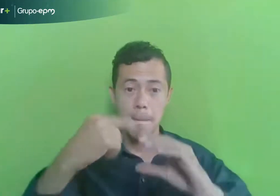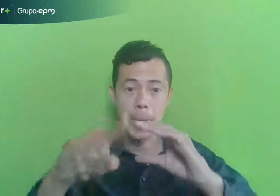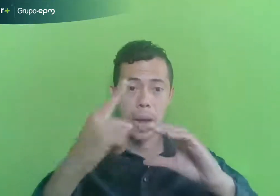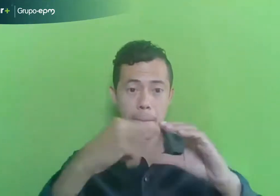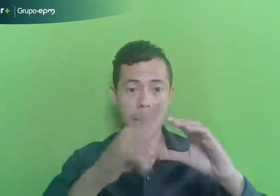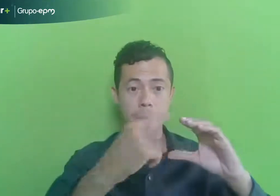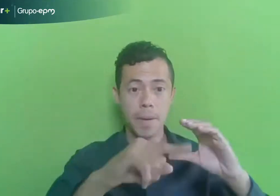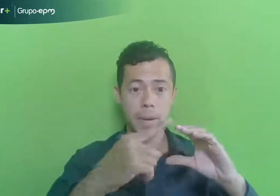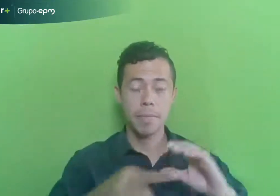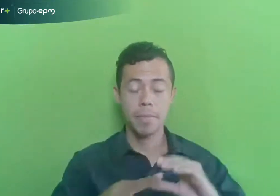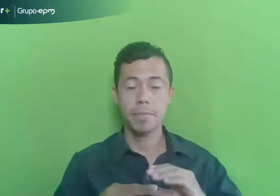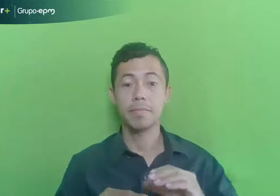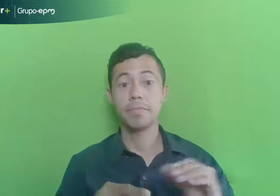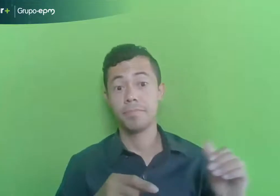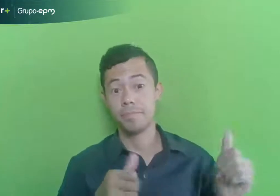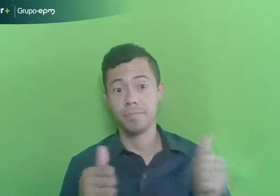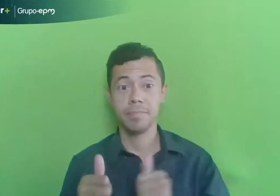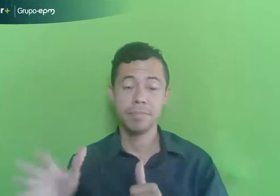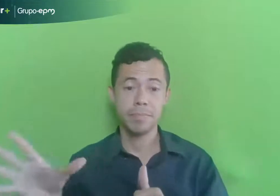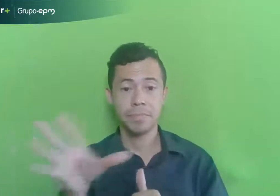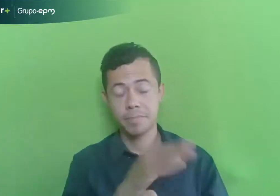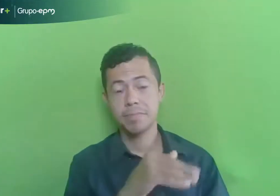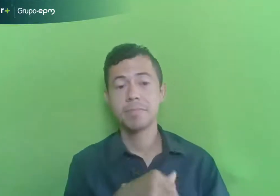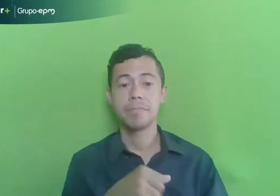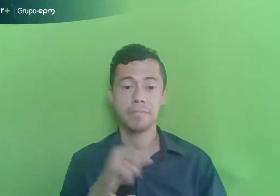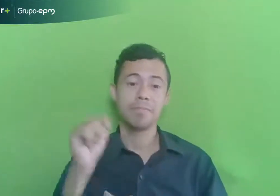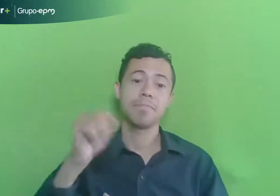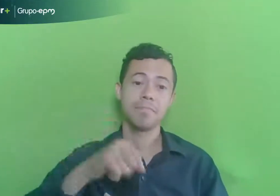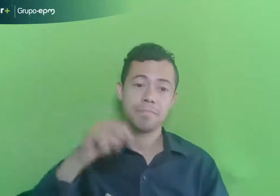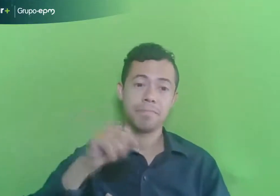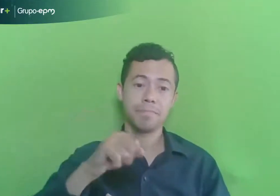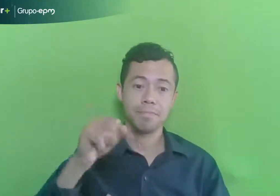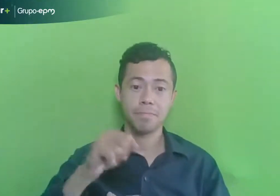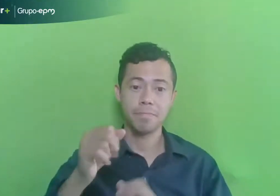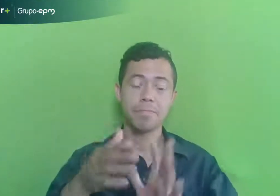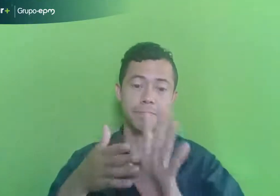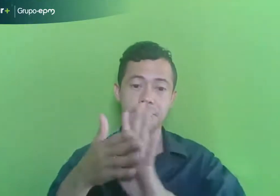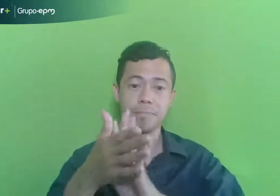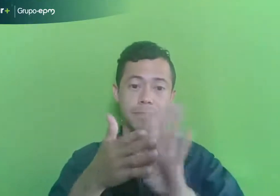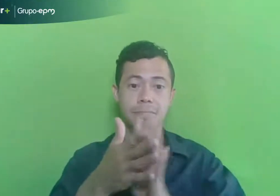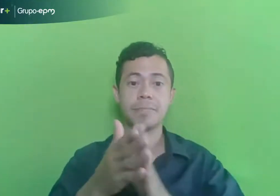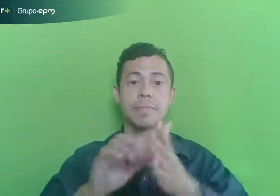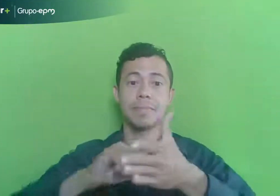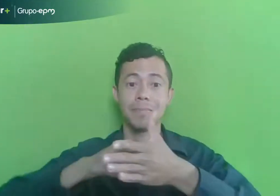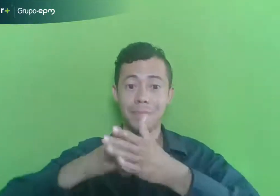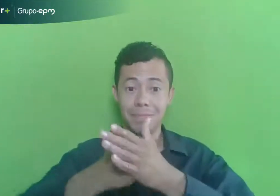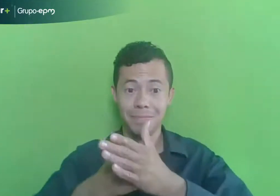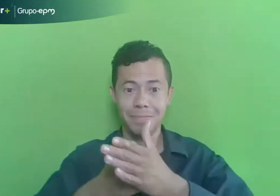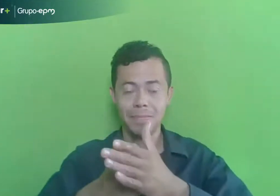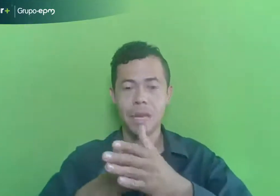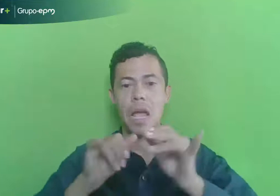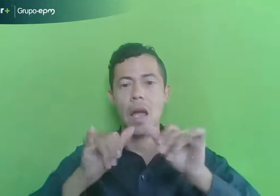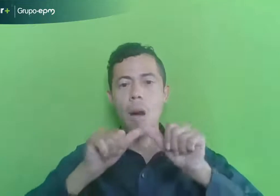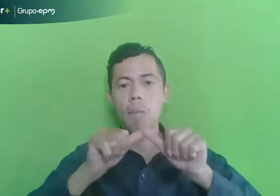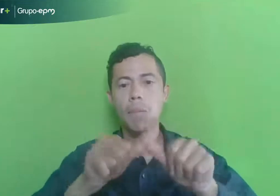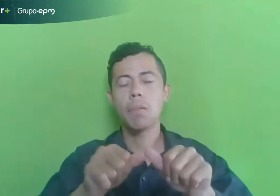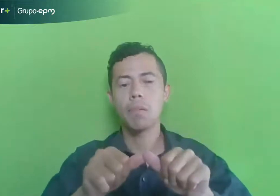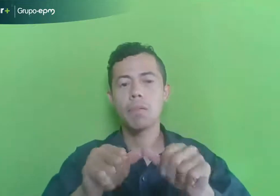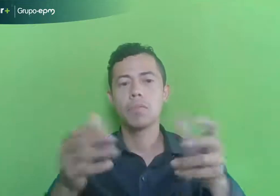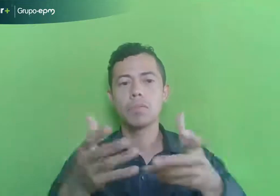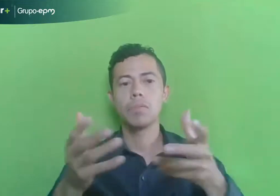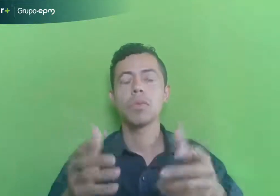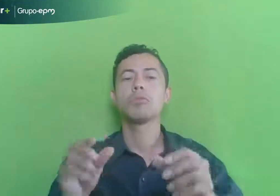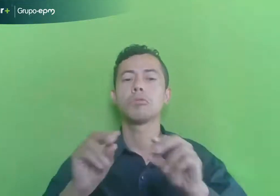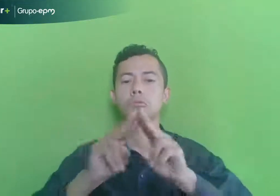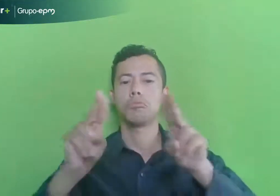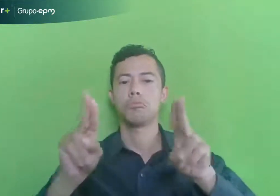efectivamente, Sebastián, y para todos los demás, efectivamente las presentaciones quedan en el sitio de la charla, pueden